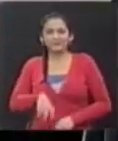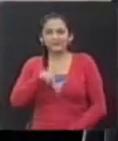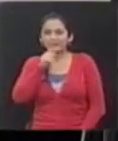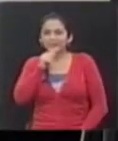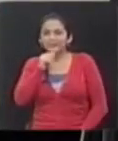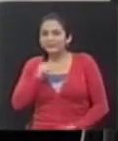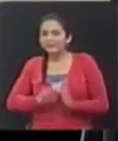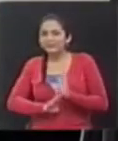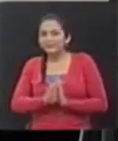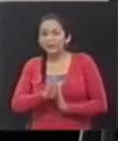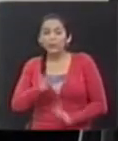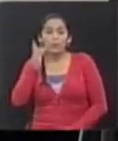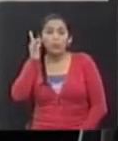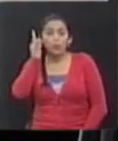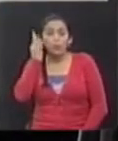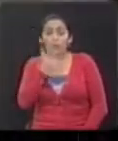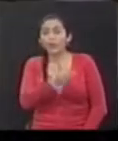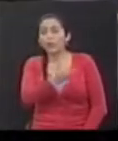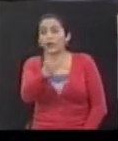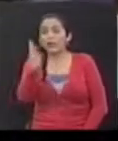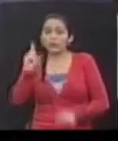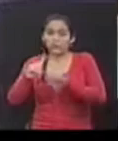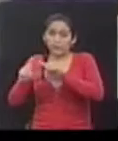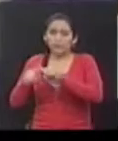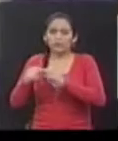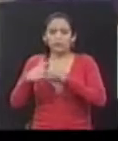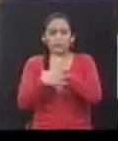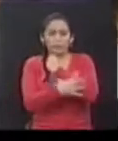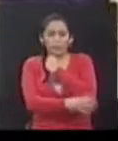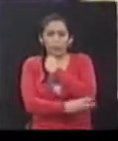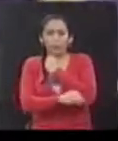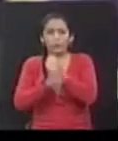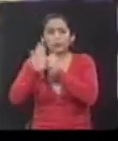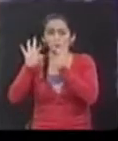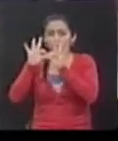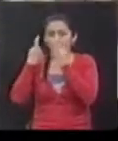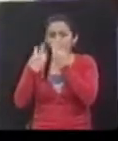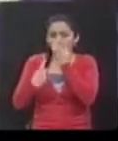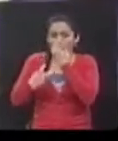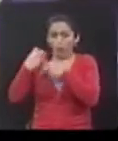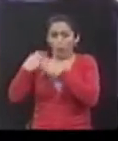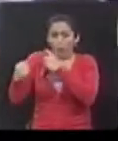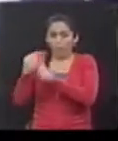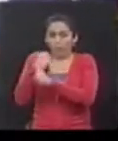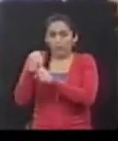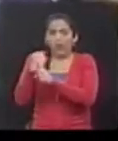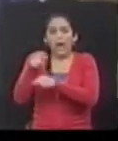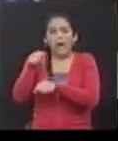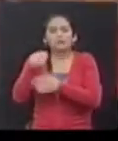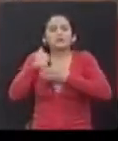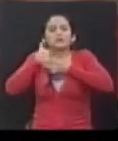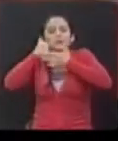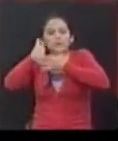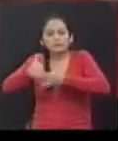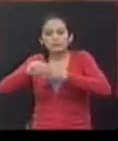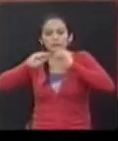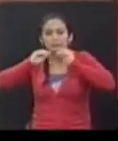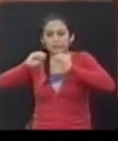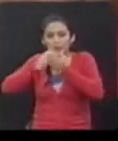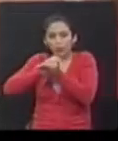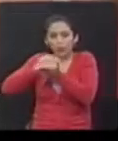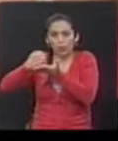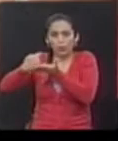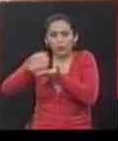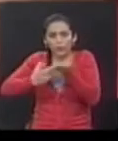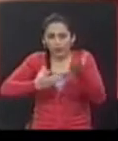consultoras más vulnerables en ámbitos de pobreza y violencia familiar, a quienes se les ofrece sesiones de entrenamiento para que